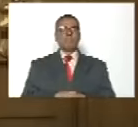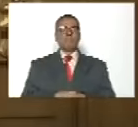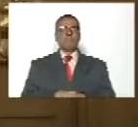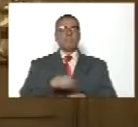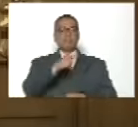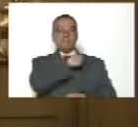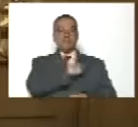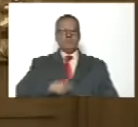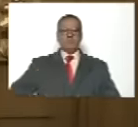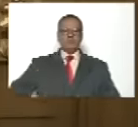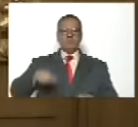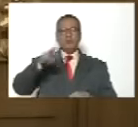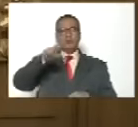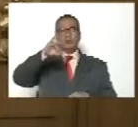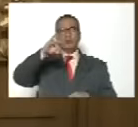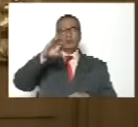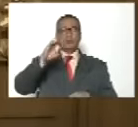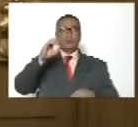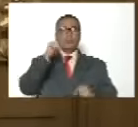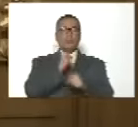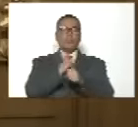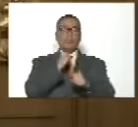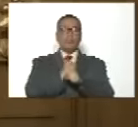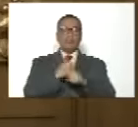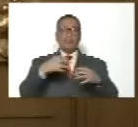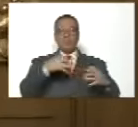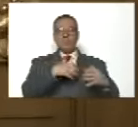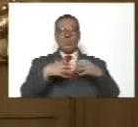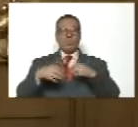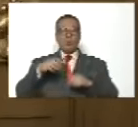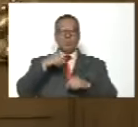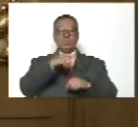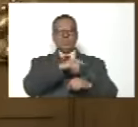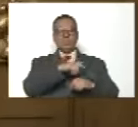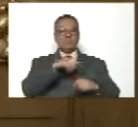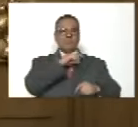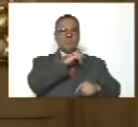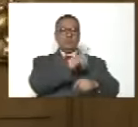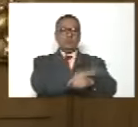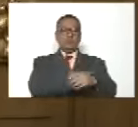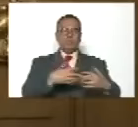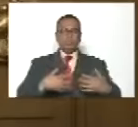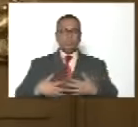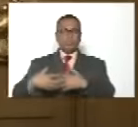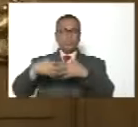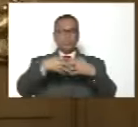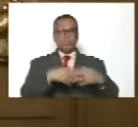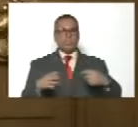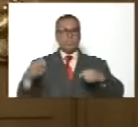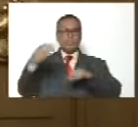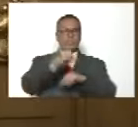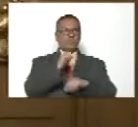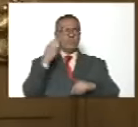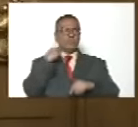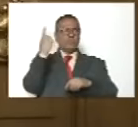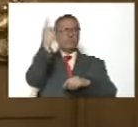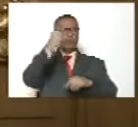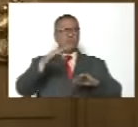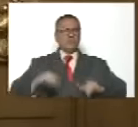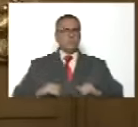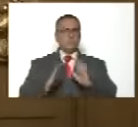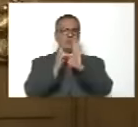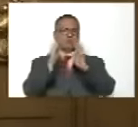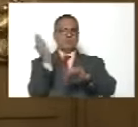El presidente Raisi desempeñó un gran rol en la lucha contra el poder hegemónico de los Estados Unidos, logró con éxito enfrentar